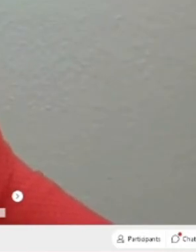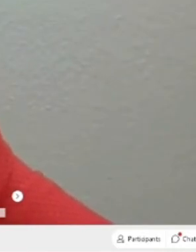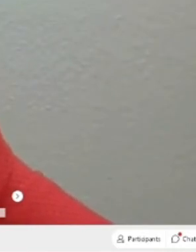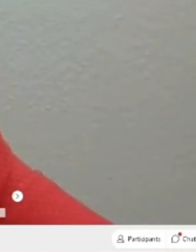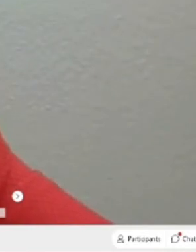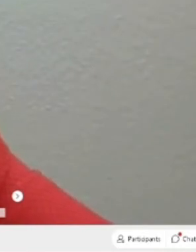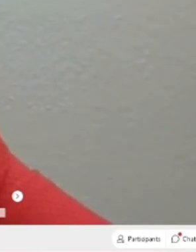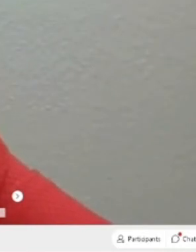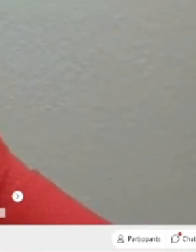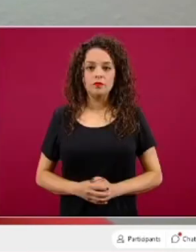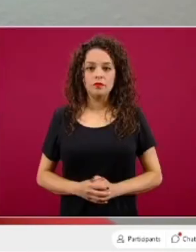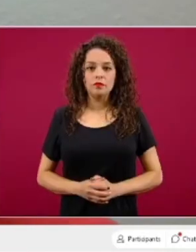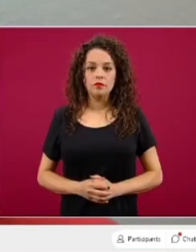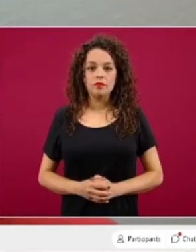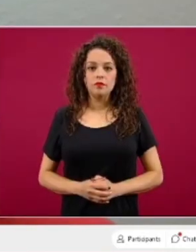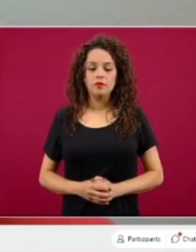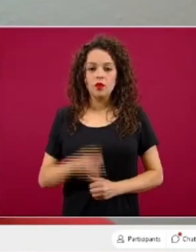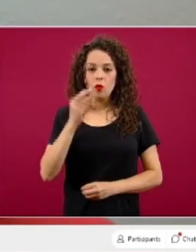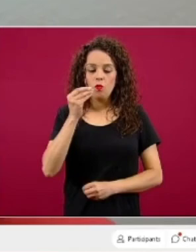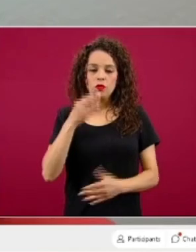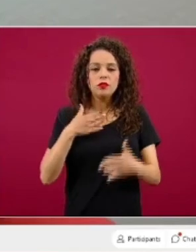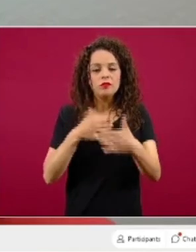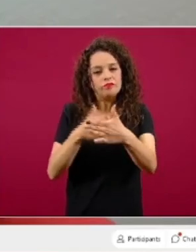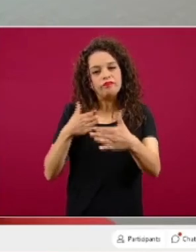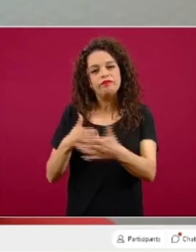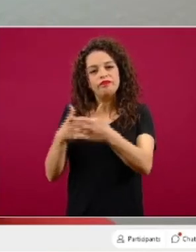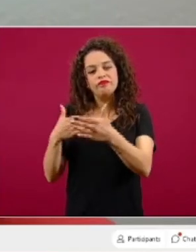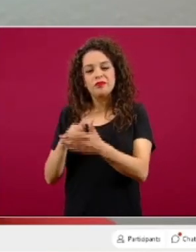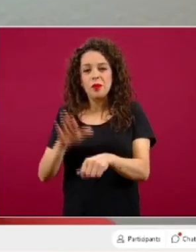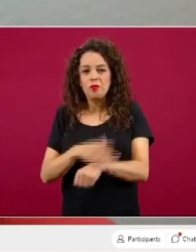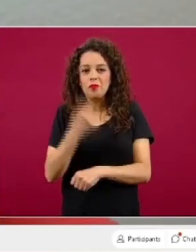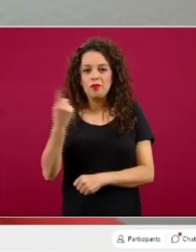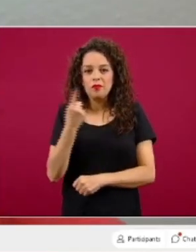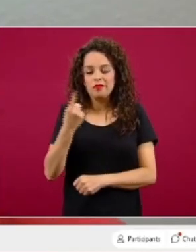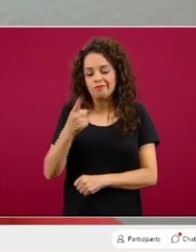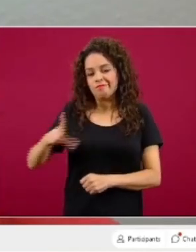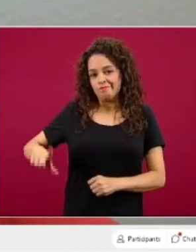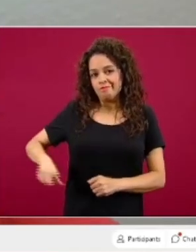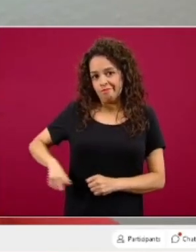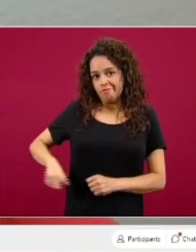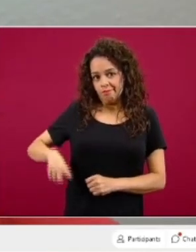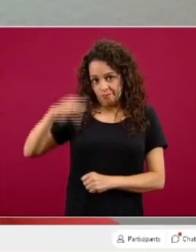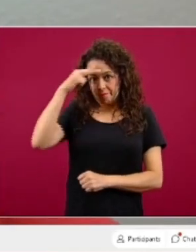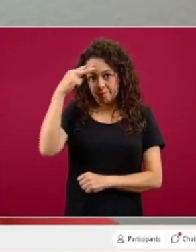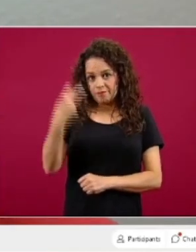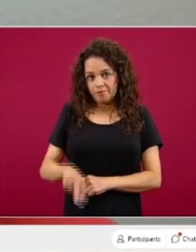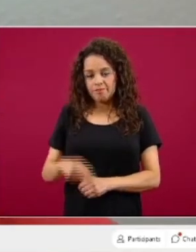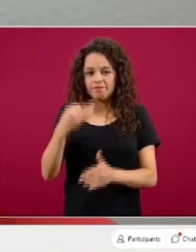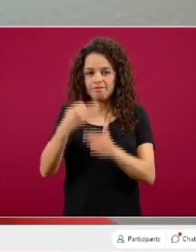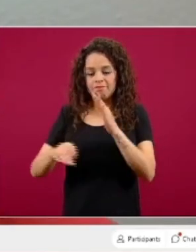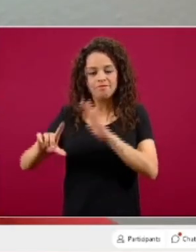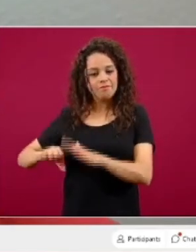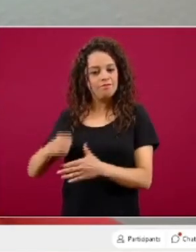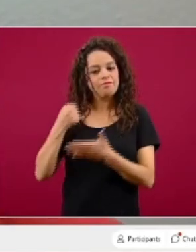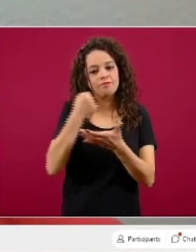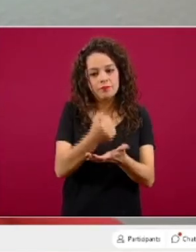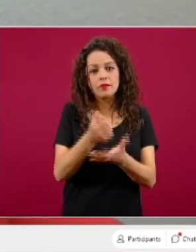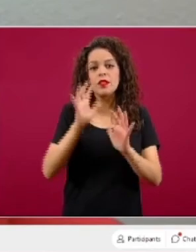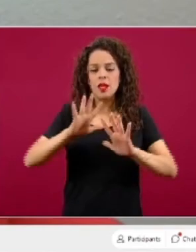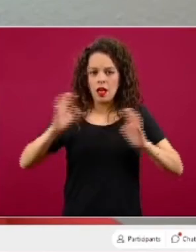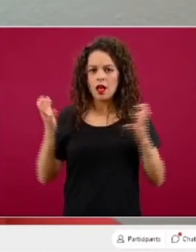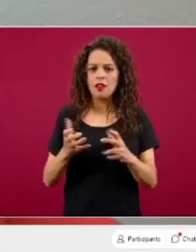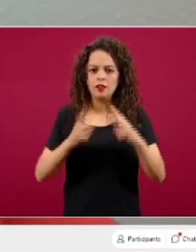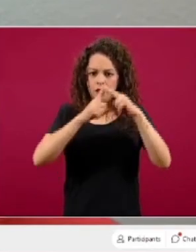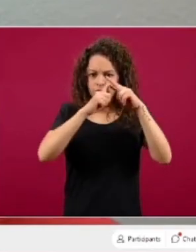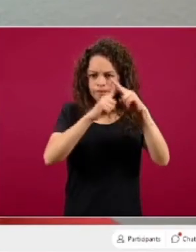el gobierno de México hemos priorizado, así como se ha priorizado el presupuesto